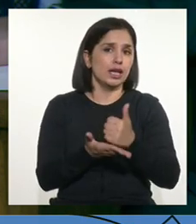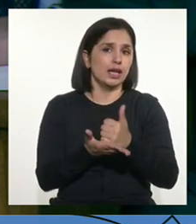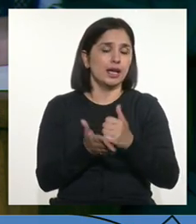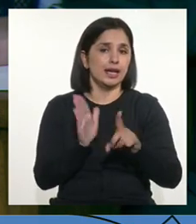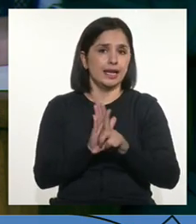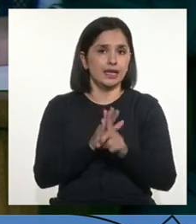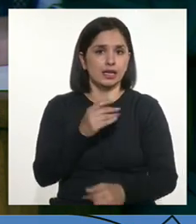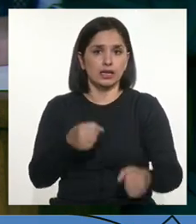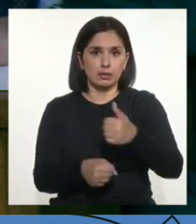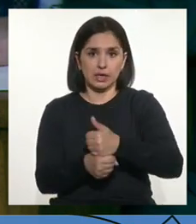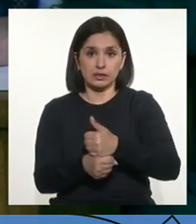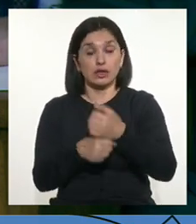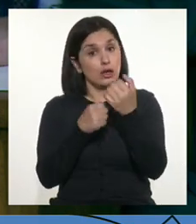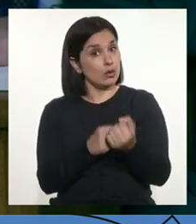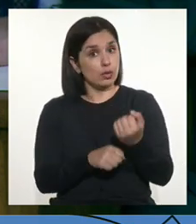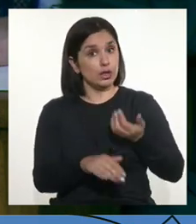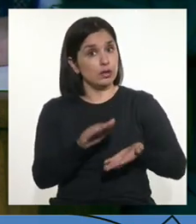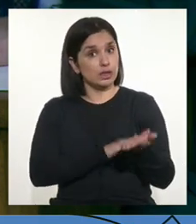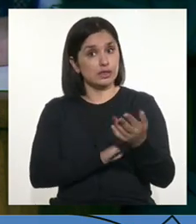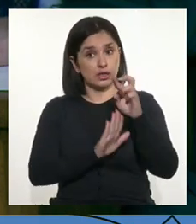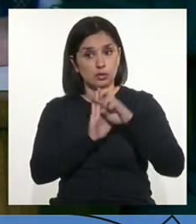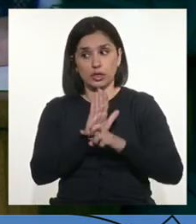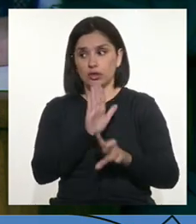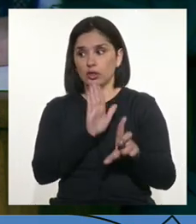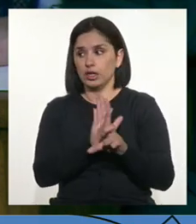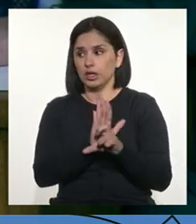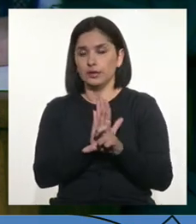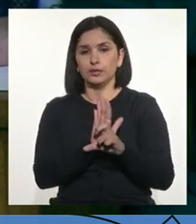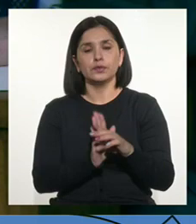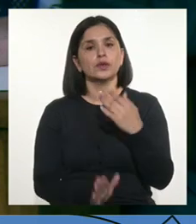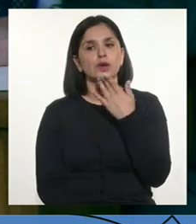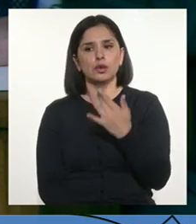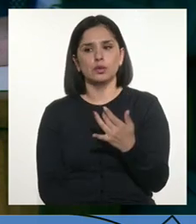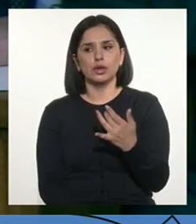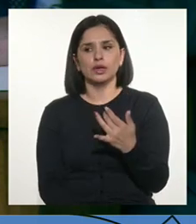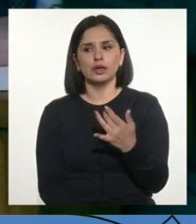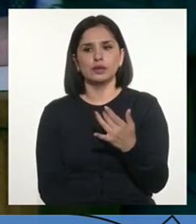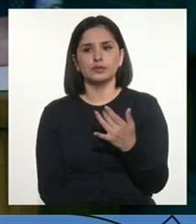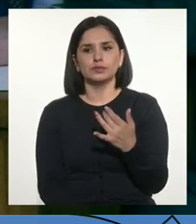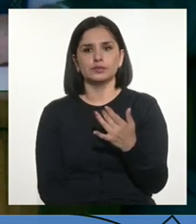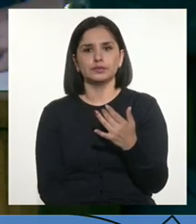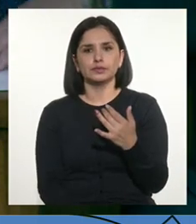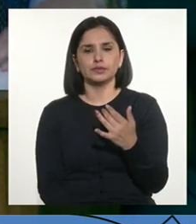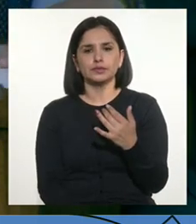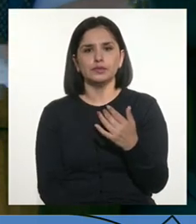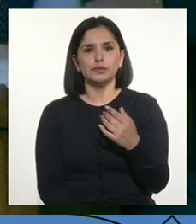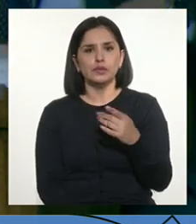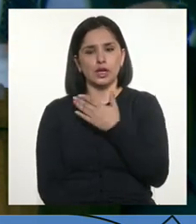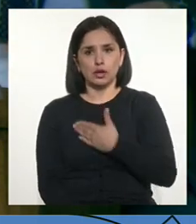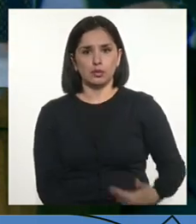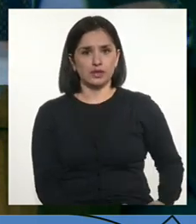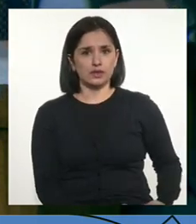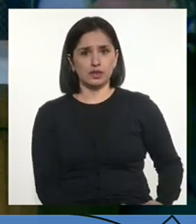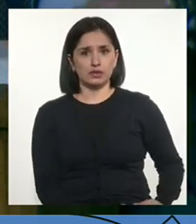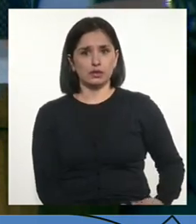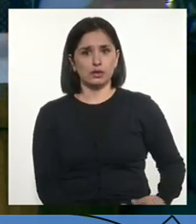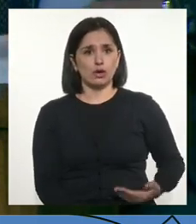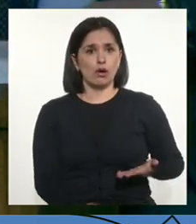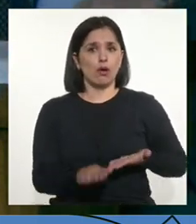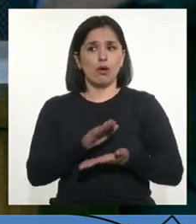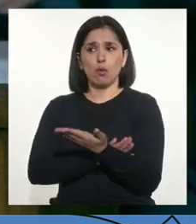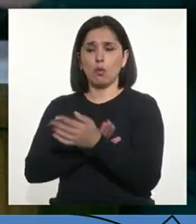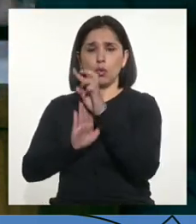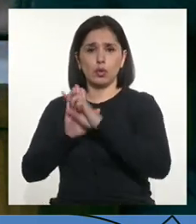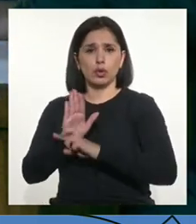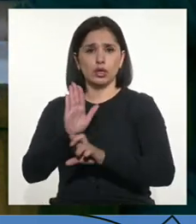puede presentar un proyecto de ley porque de hecho agrade este mecanismo el presidente lo que va hacer es presentar un proyecto de ley que